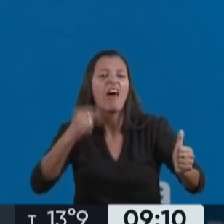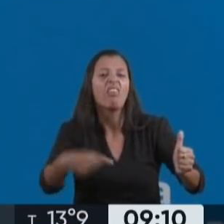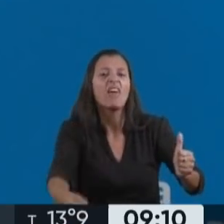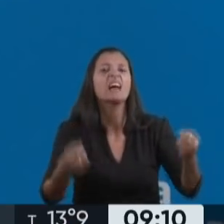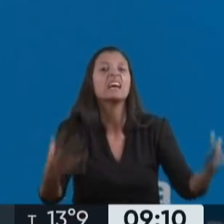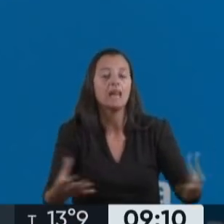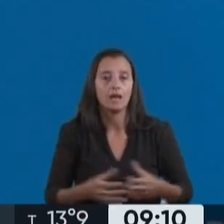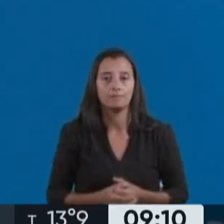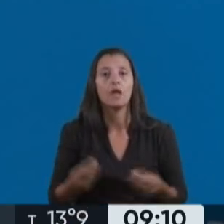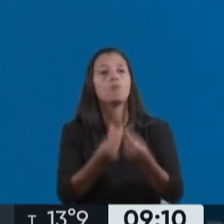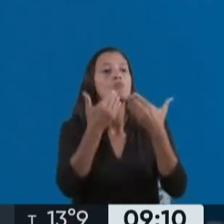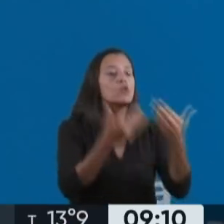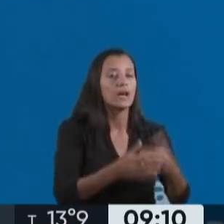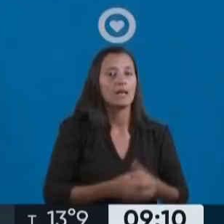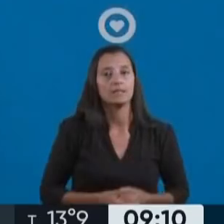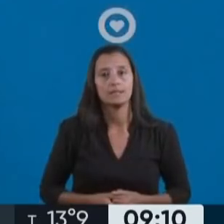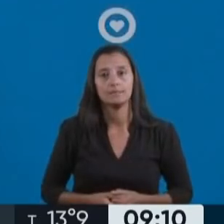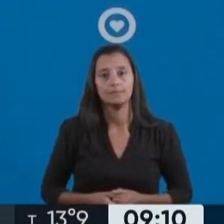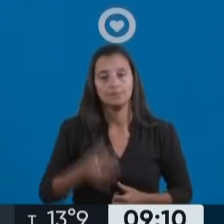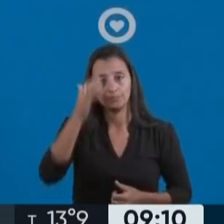sigue desarrollando. Muchas gracias, Fernando.